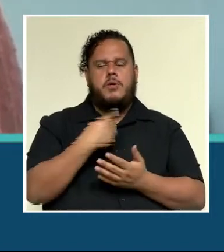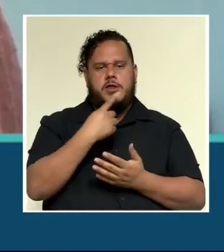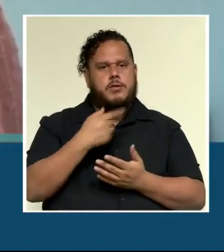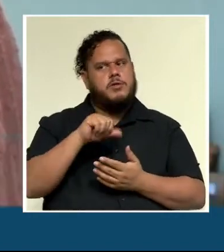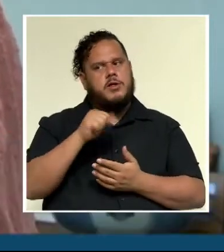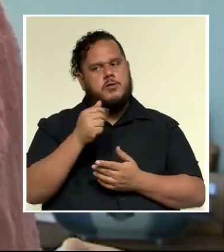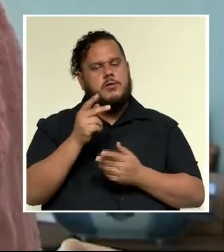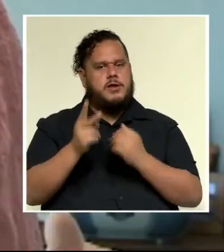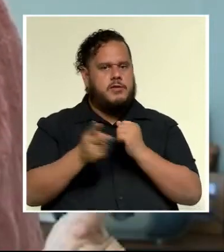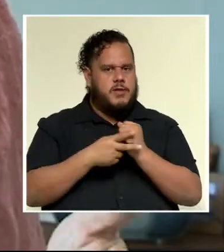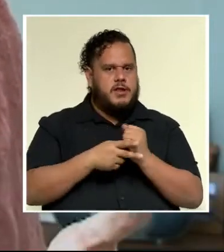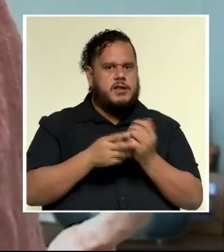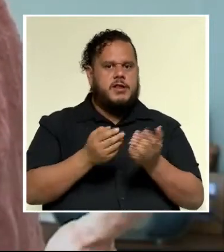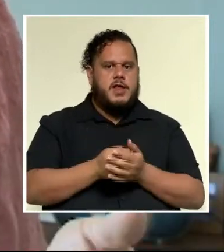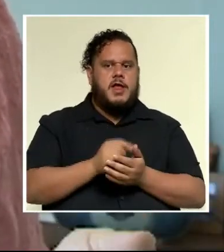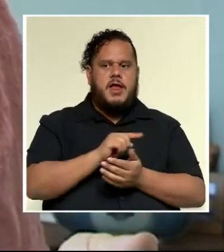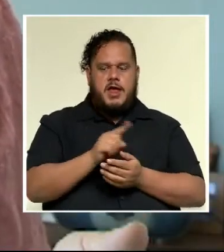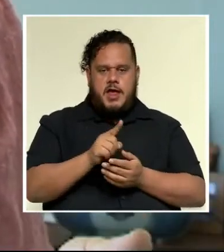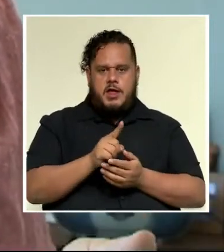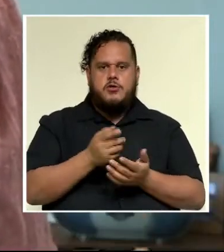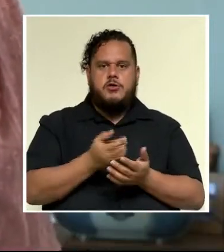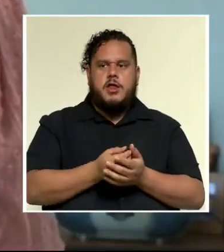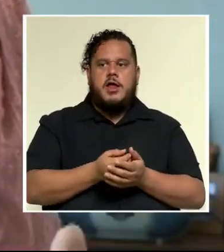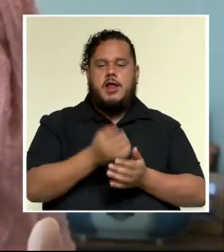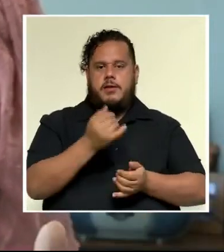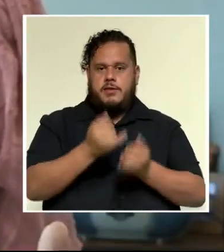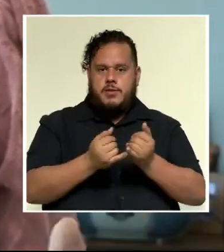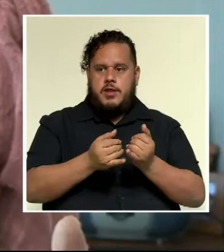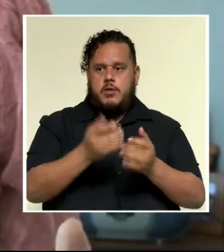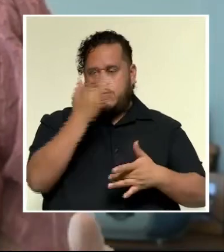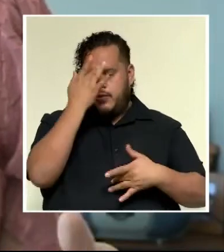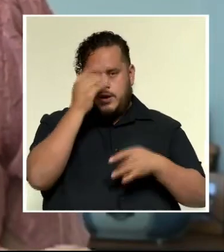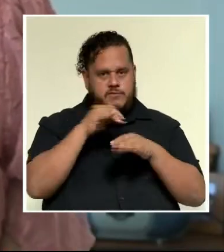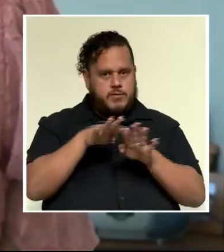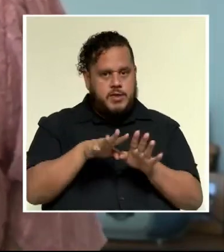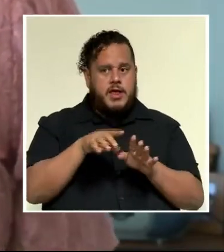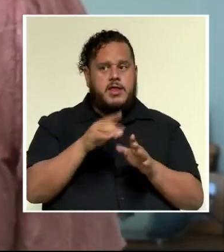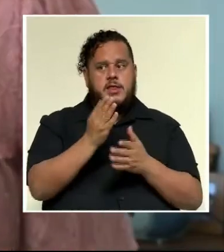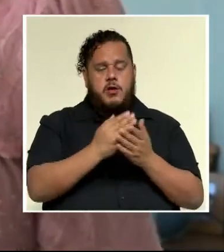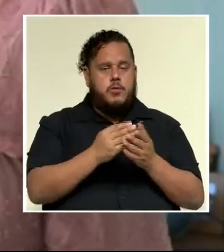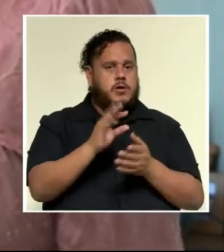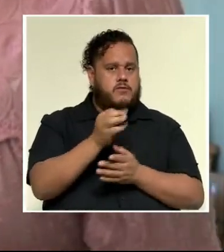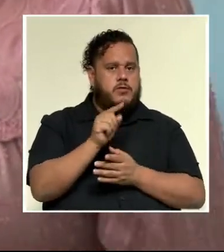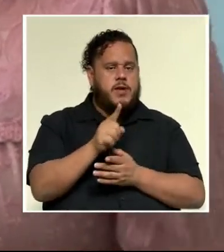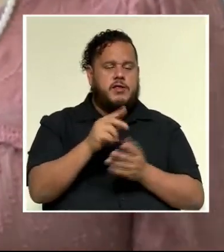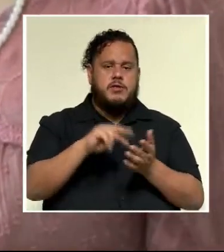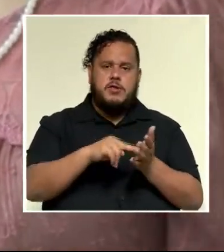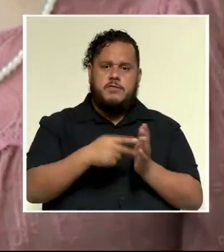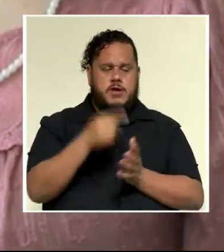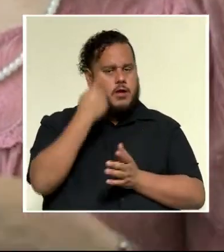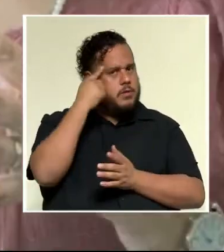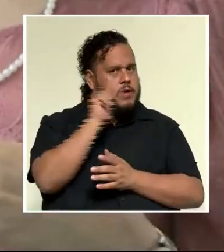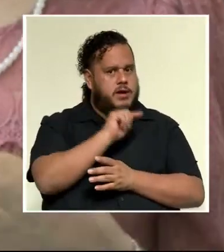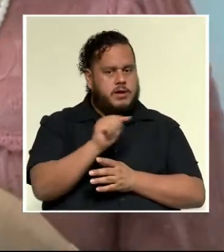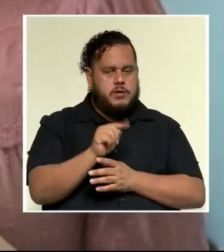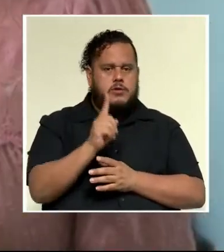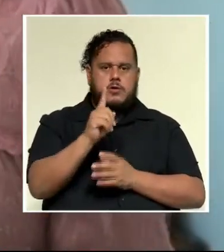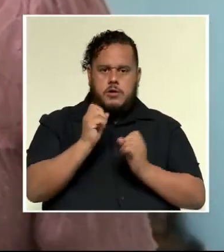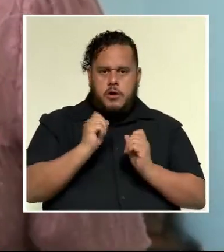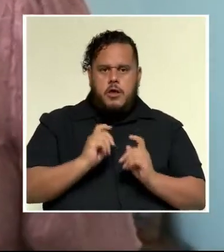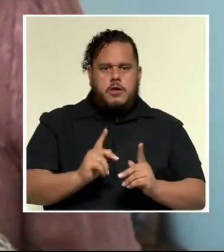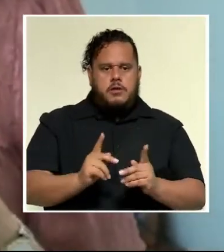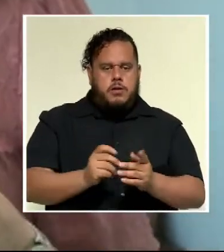han puesto San COVID a la enfermedad, y es porque de una u otra manera ha significado para ellos una